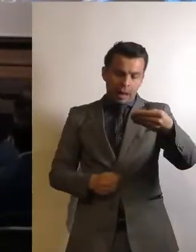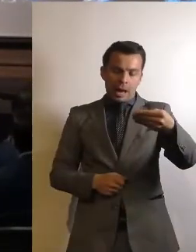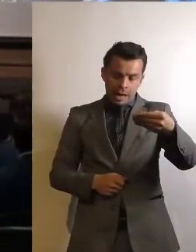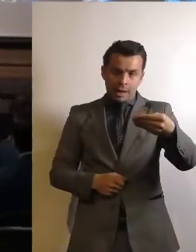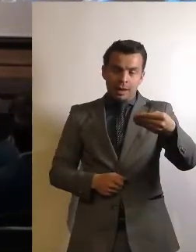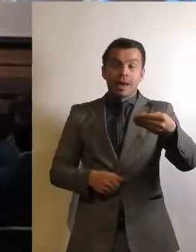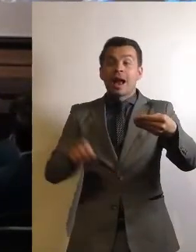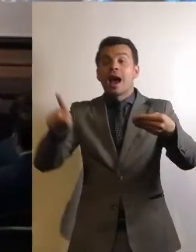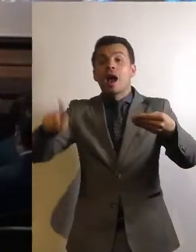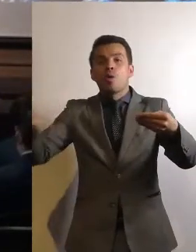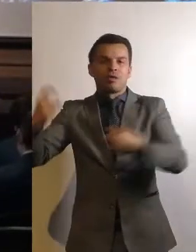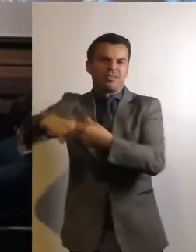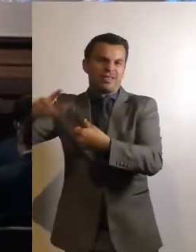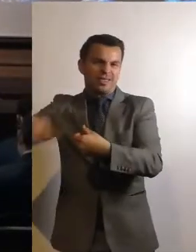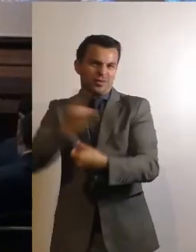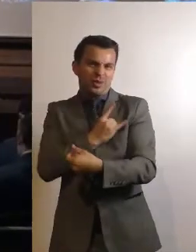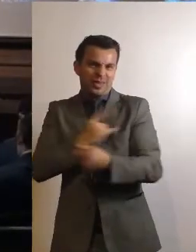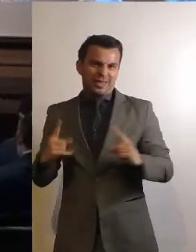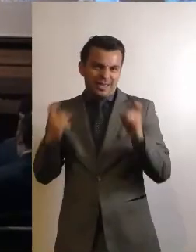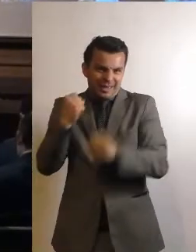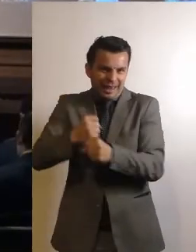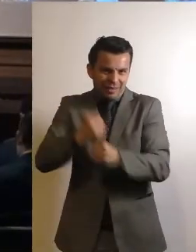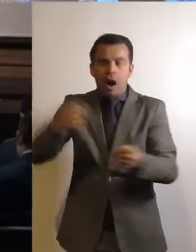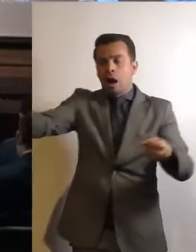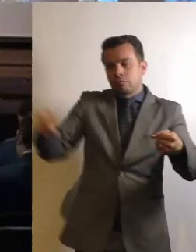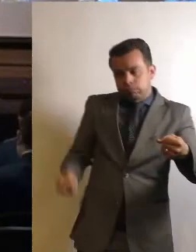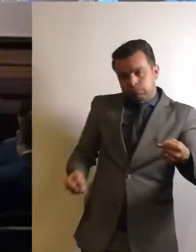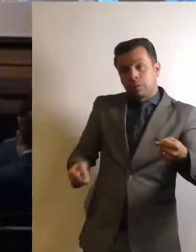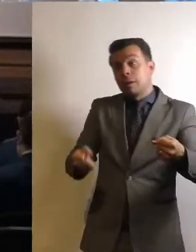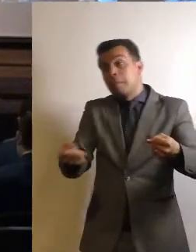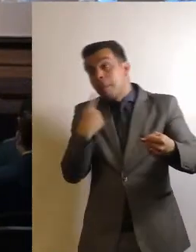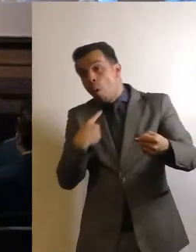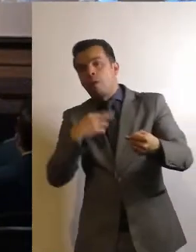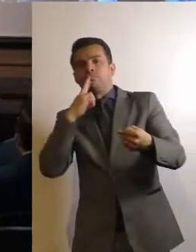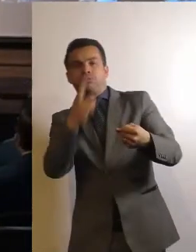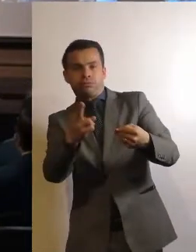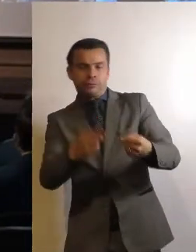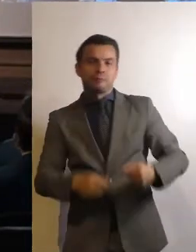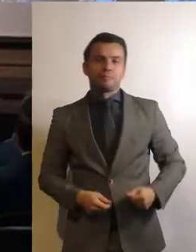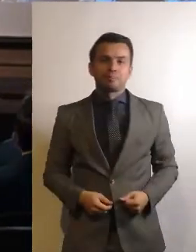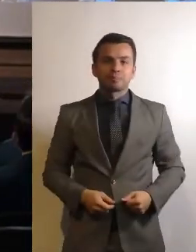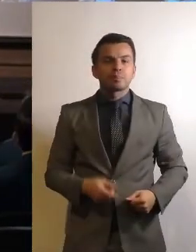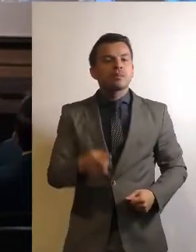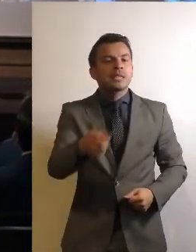de nuestros funcionarios aquí presentes. La primera pregunta.